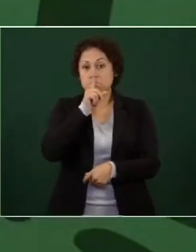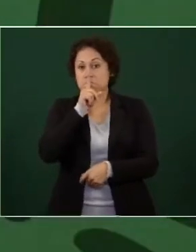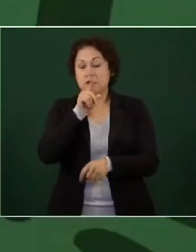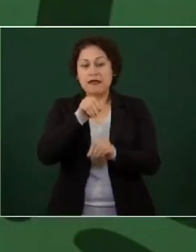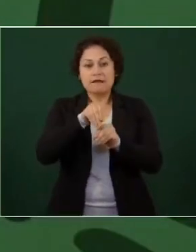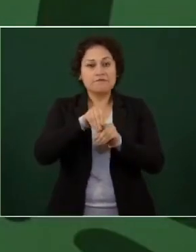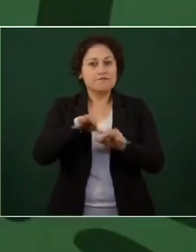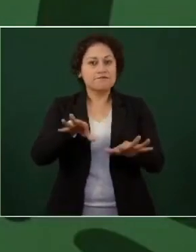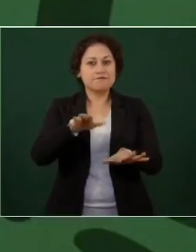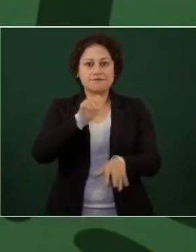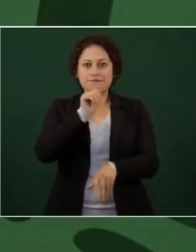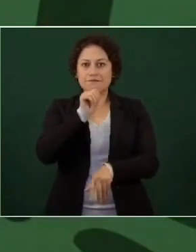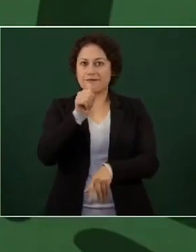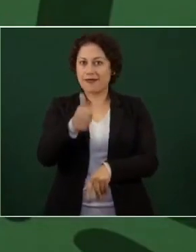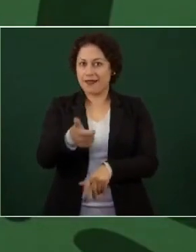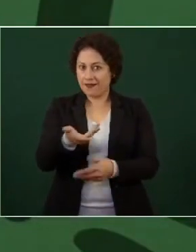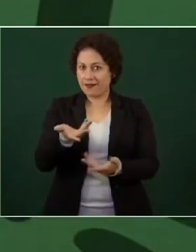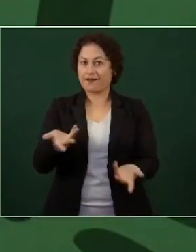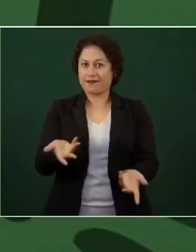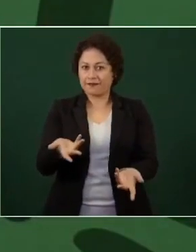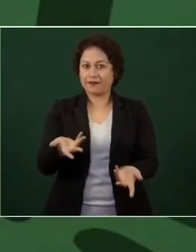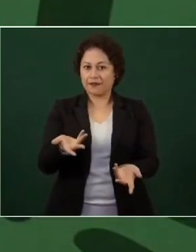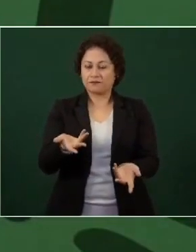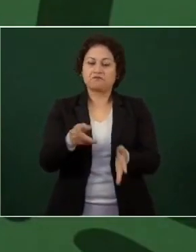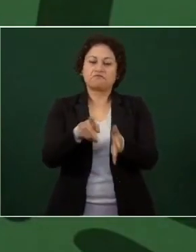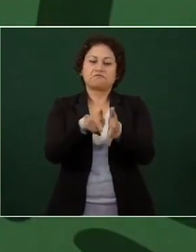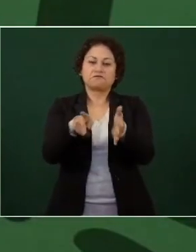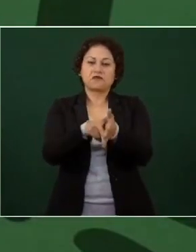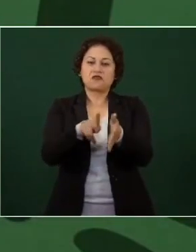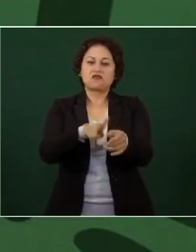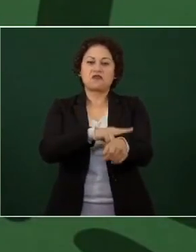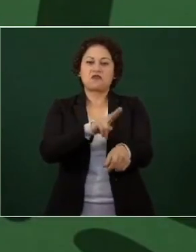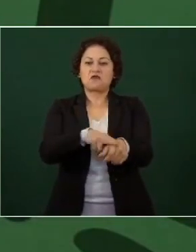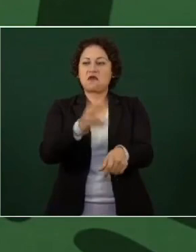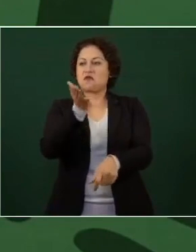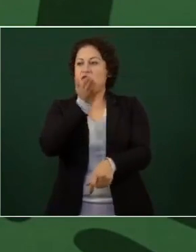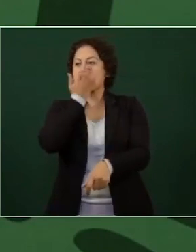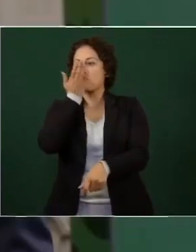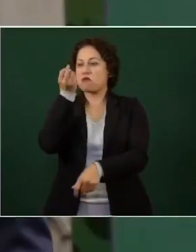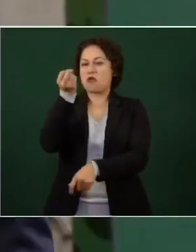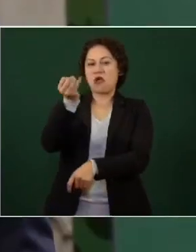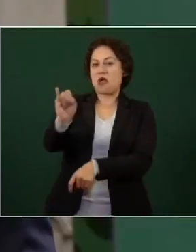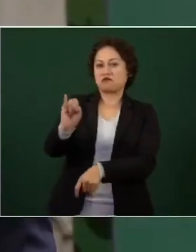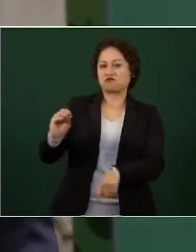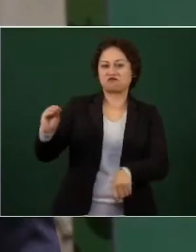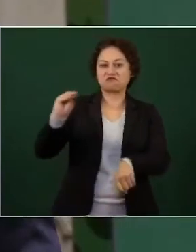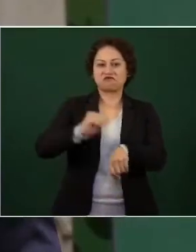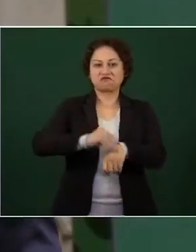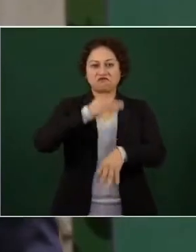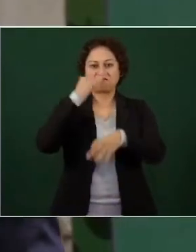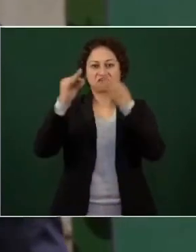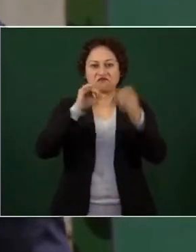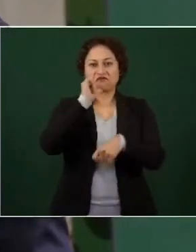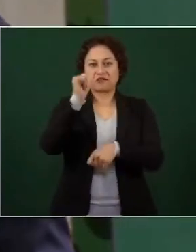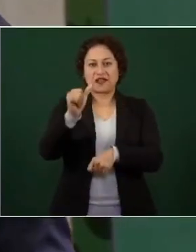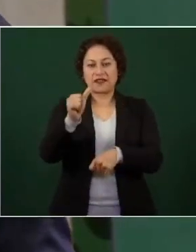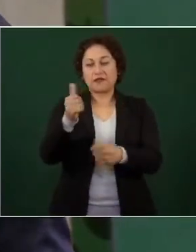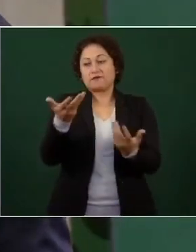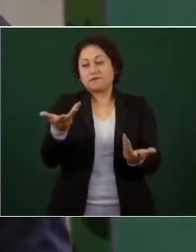sobre todo los medios convencionales, pero ya han